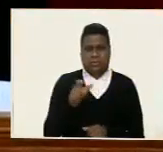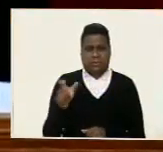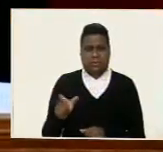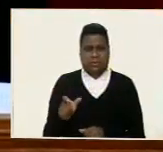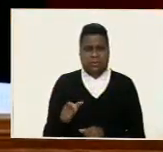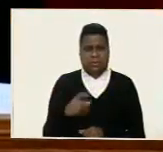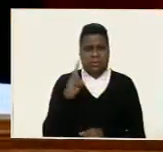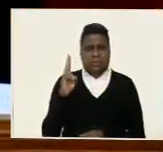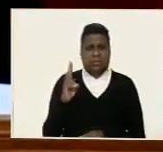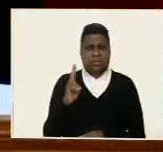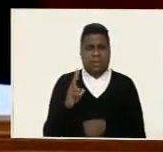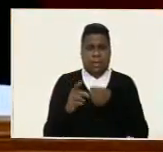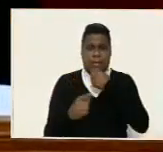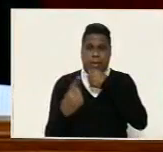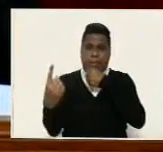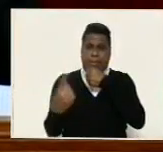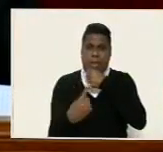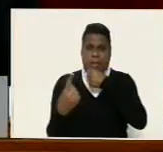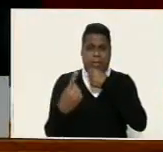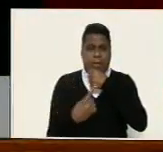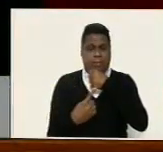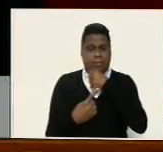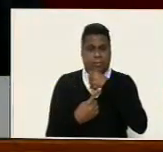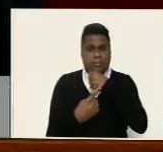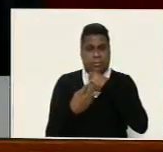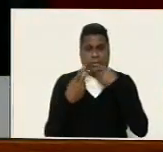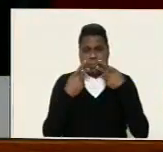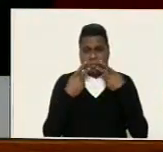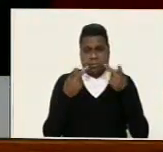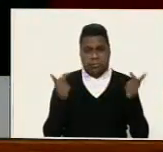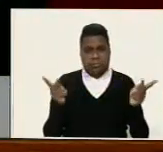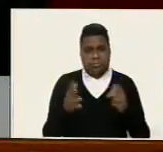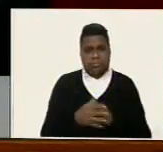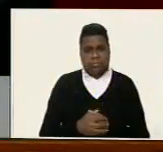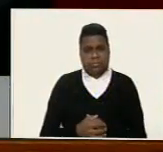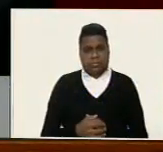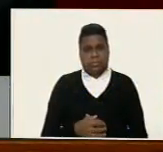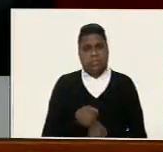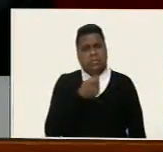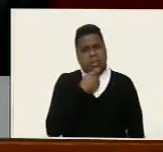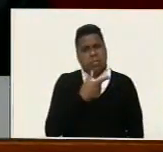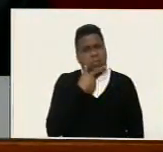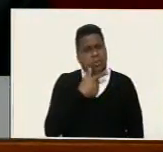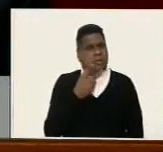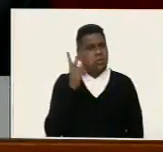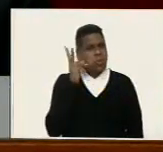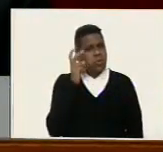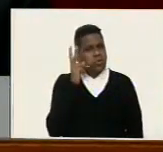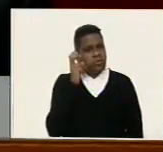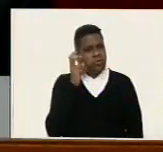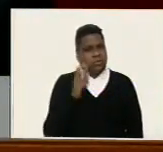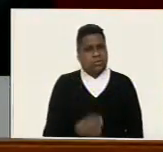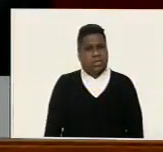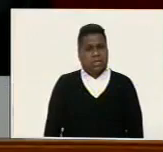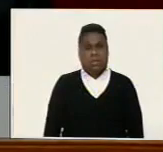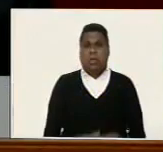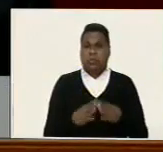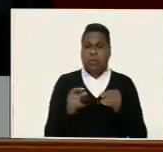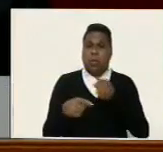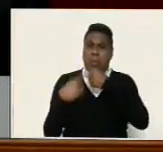hecho uso de la palabra aquí. Y qué bonito escuchar esos discursos,